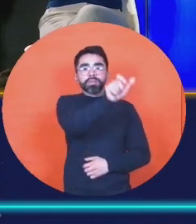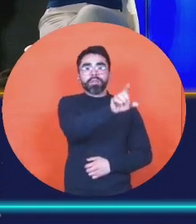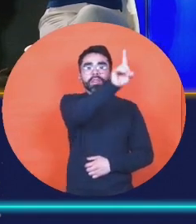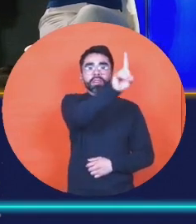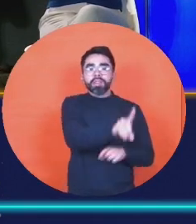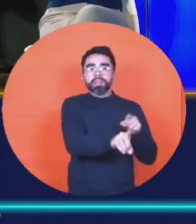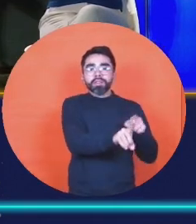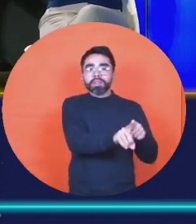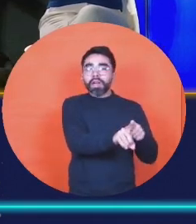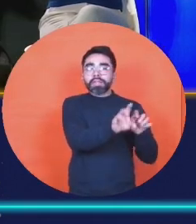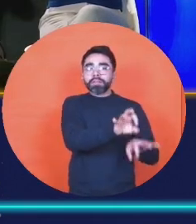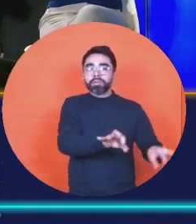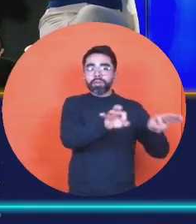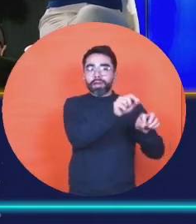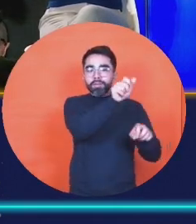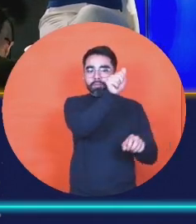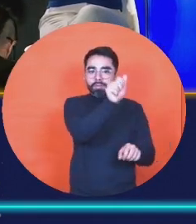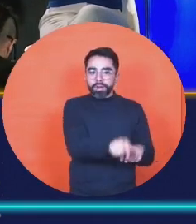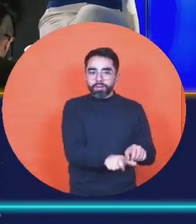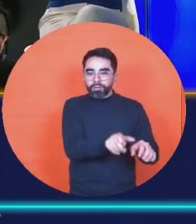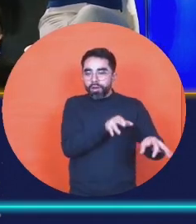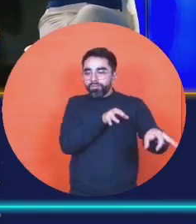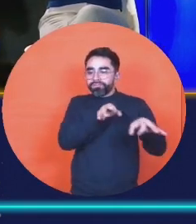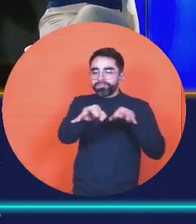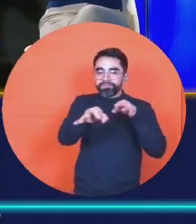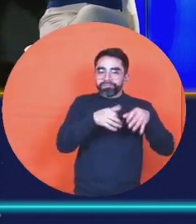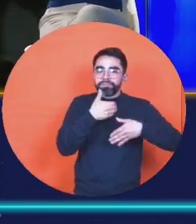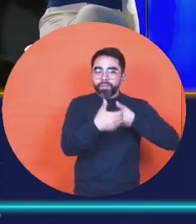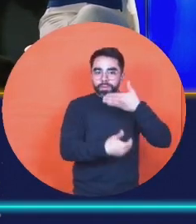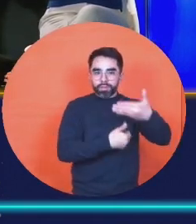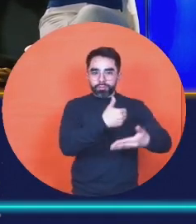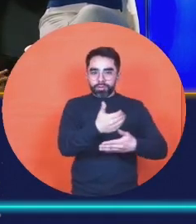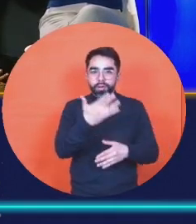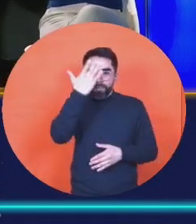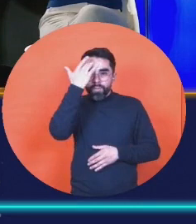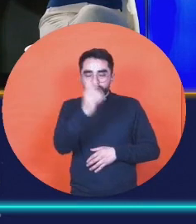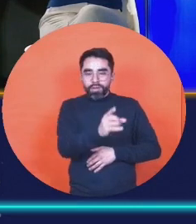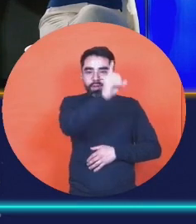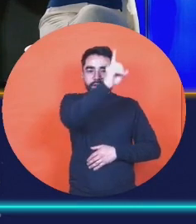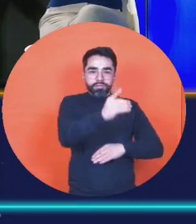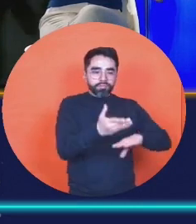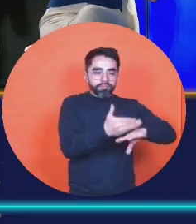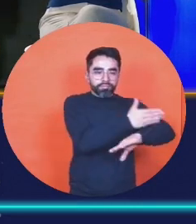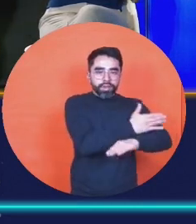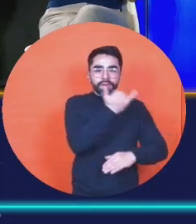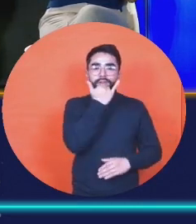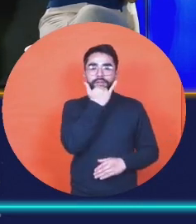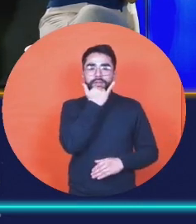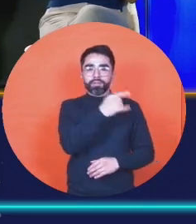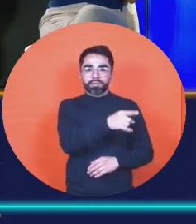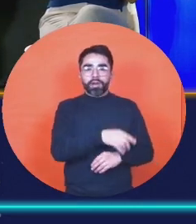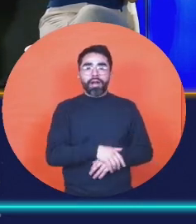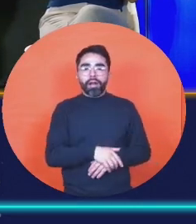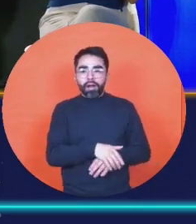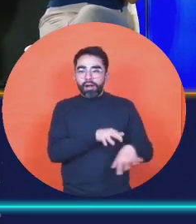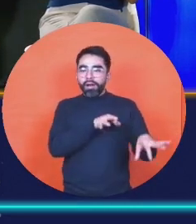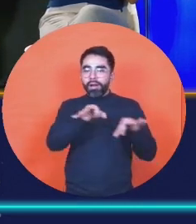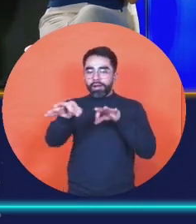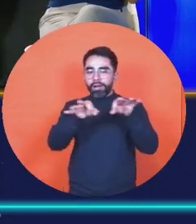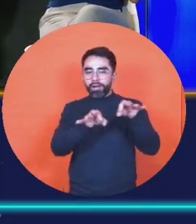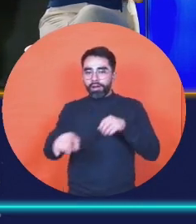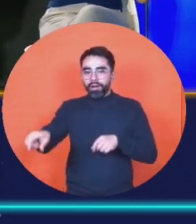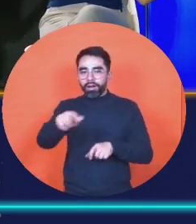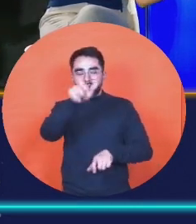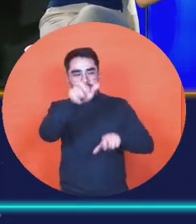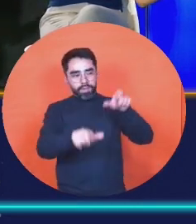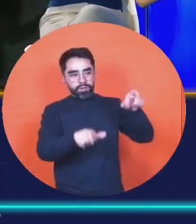explicar el proceso por el cual llegó a esa decisión. Cuando eso pasa, la gente empieza a sentir